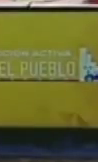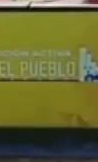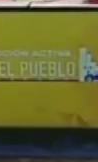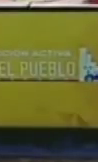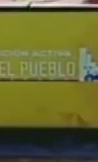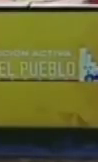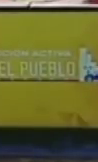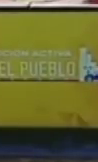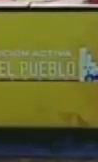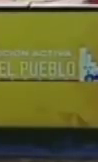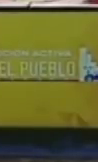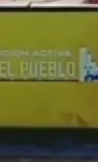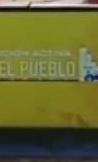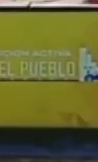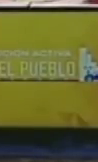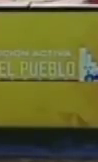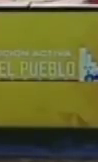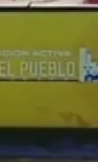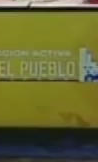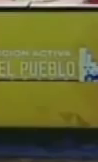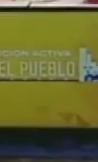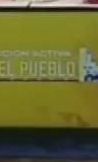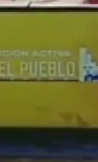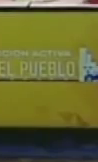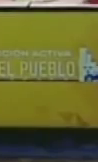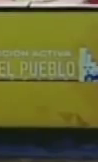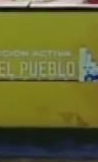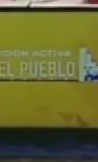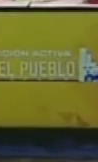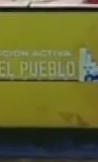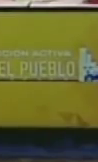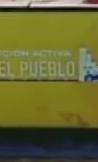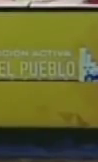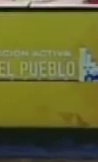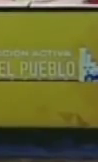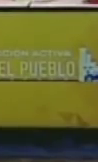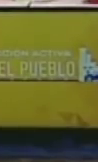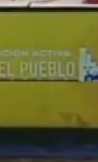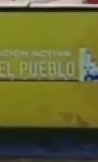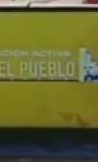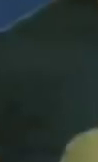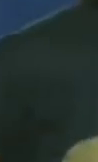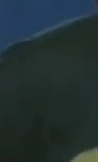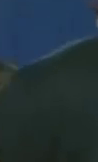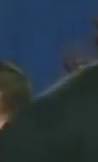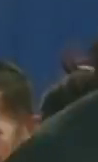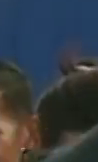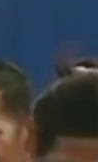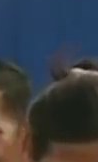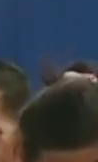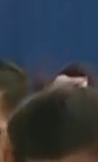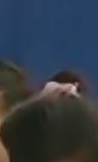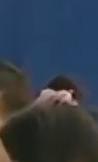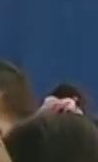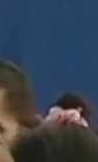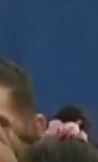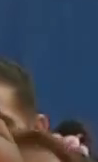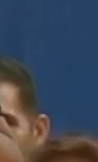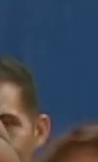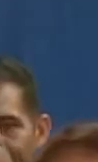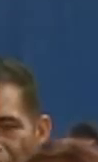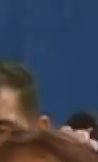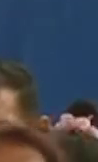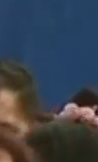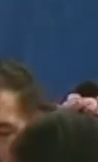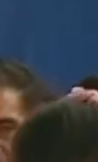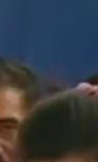gracias, señor presidente. Bueno, Prisco, te vayas a regresar para España. Y no, para allá no queremos nada, aquí no nos sacan nadie. Así este es el mejor país del mundo.